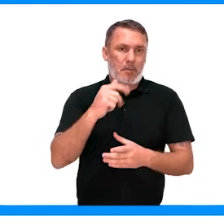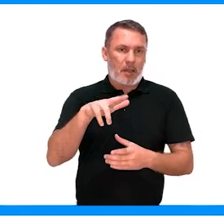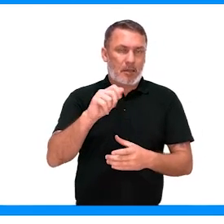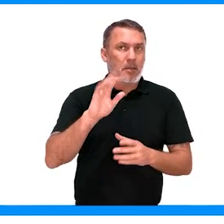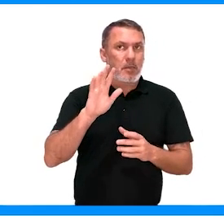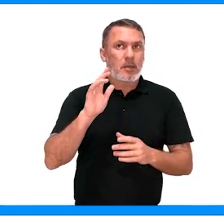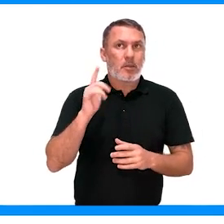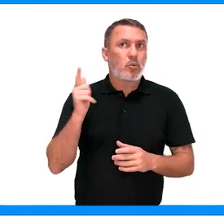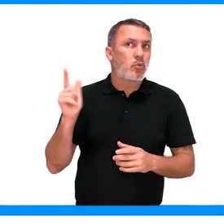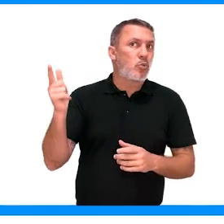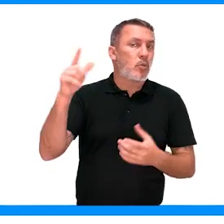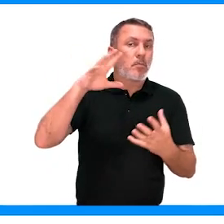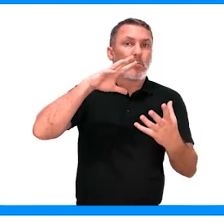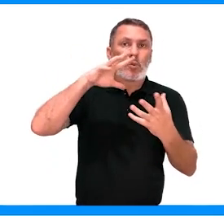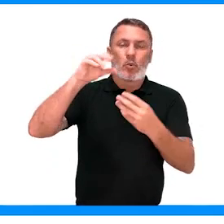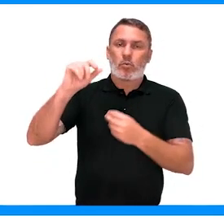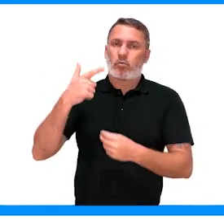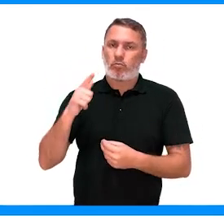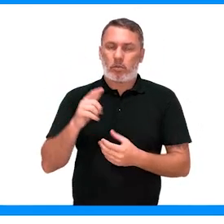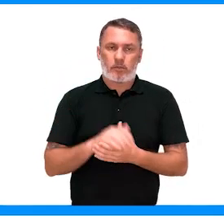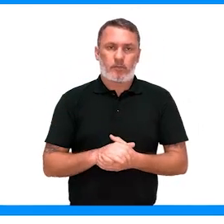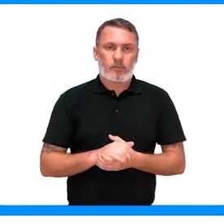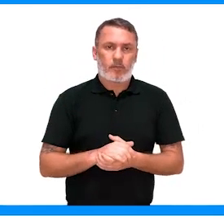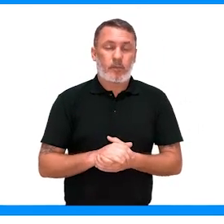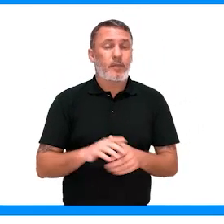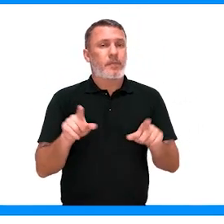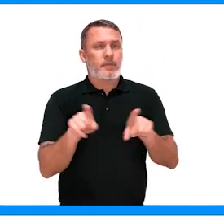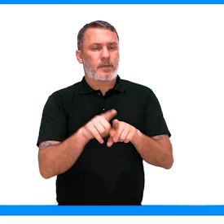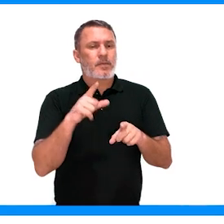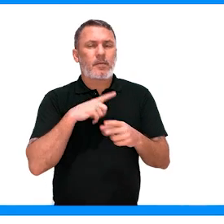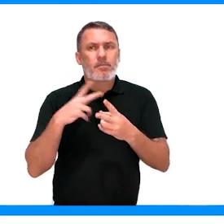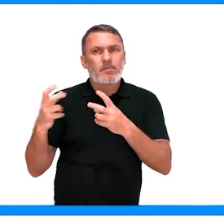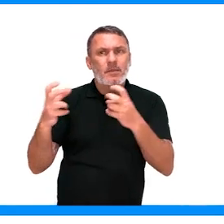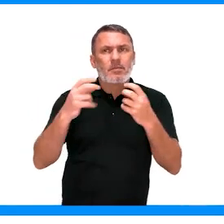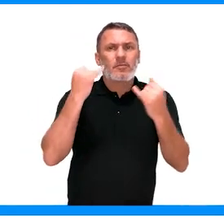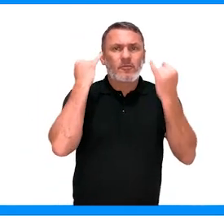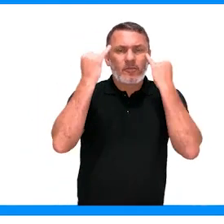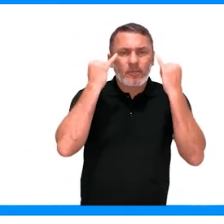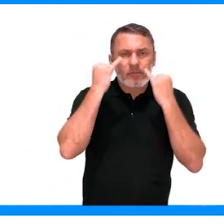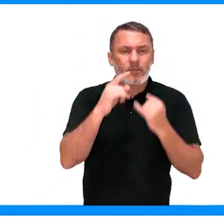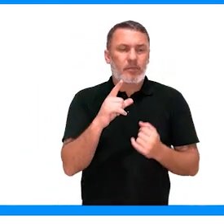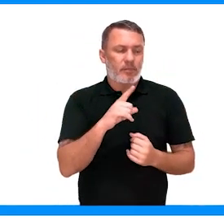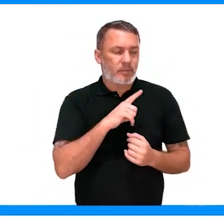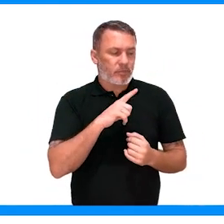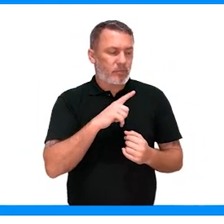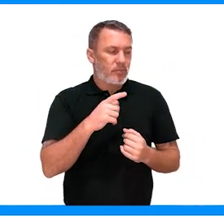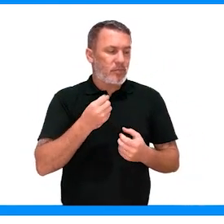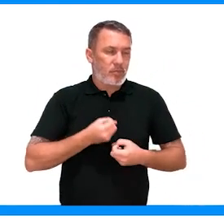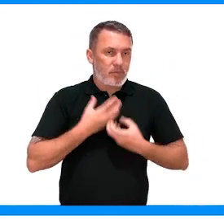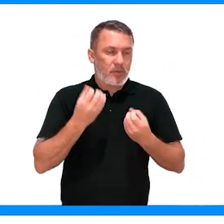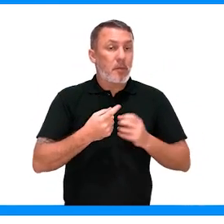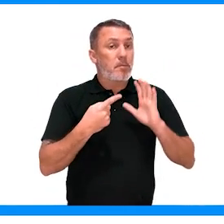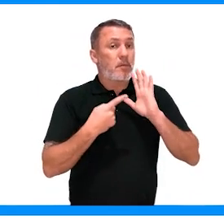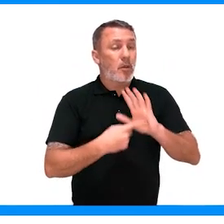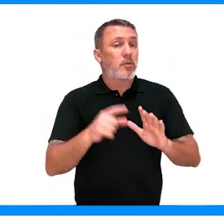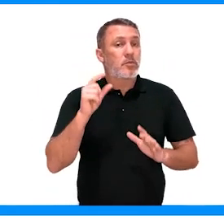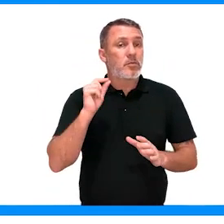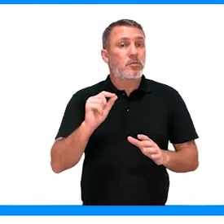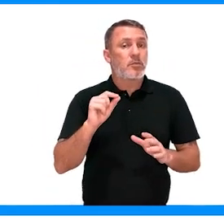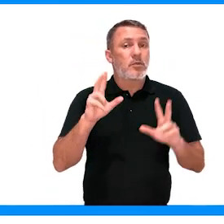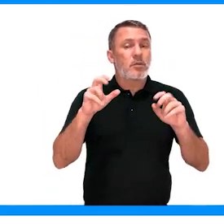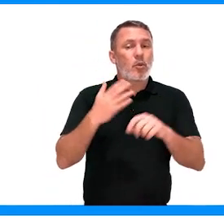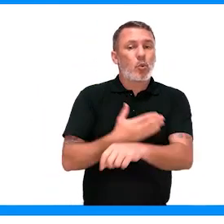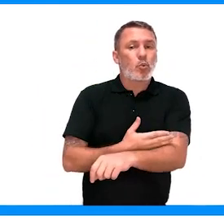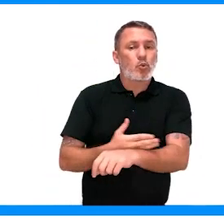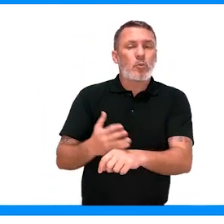que en ningún otro lugar del mundo. En los comentarios reales de los incas, Garcilaso de la Vega nos